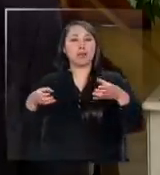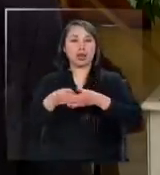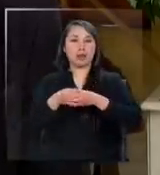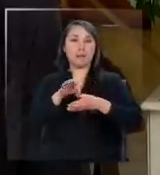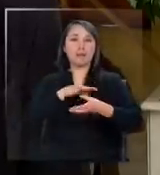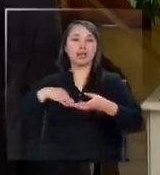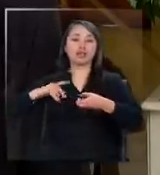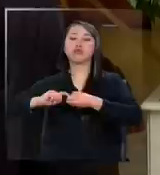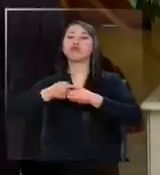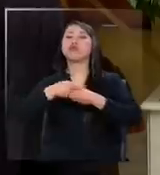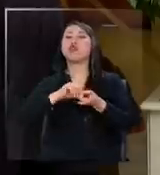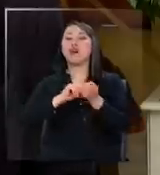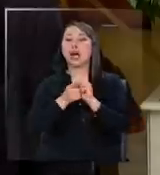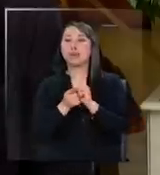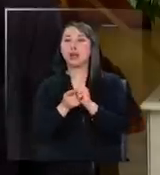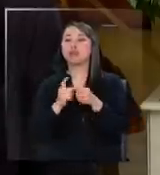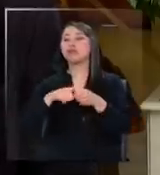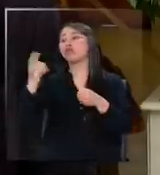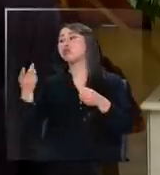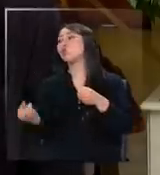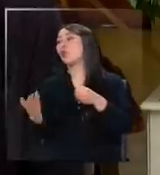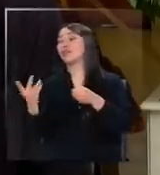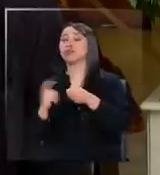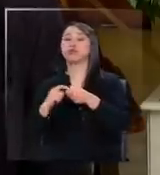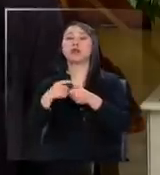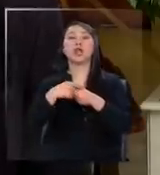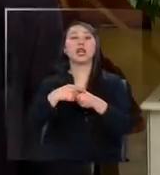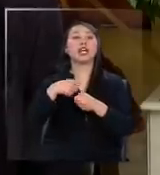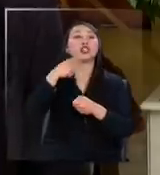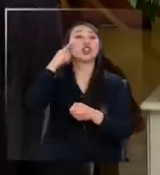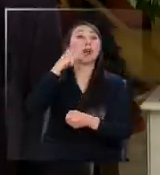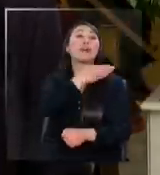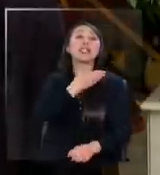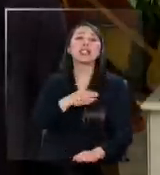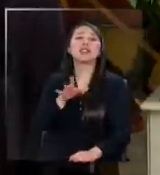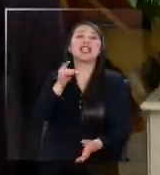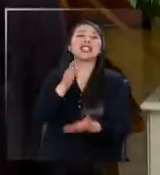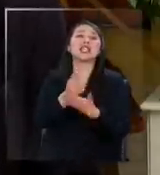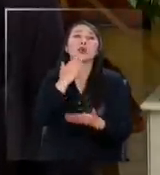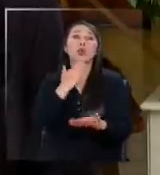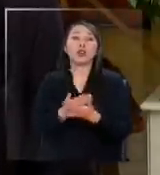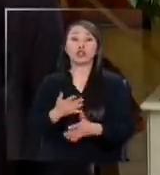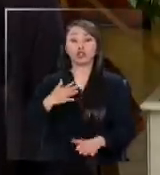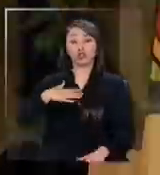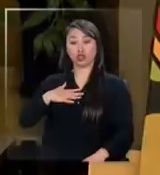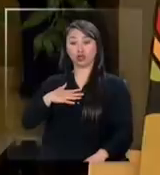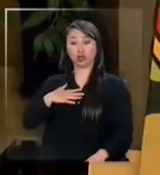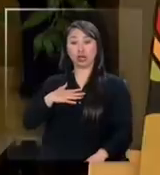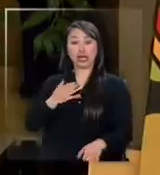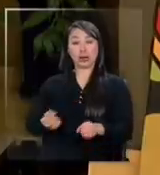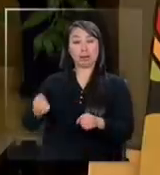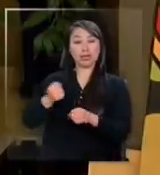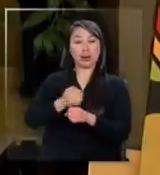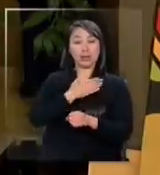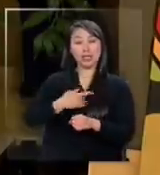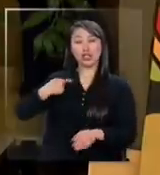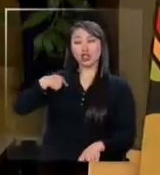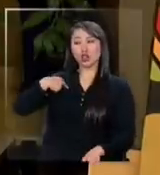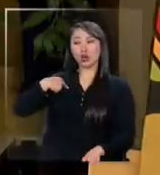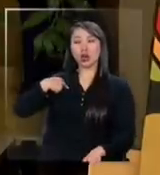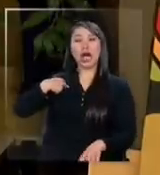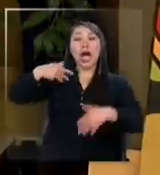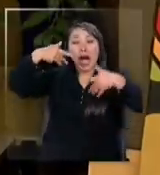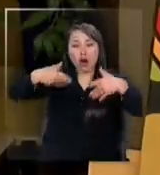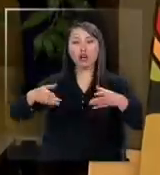Creo que le corresponde al presidente determinar el momento. Si yo fuera él, lo haría ahora, pero la verdad es que yo no le quiero